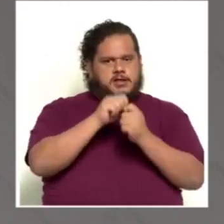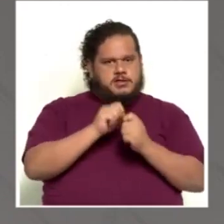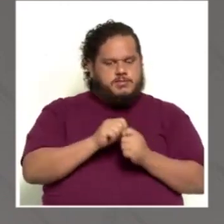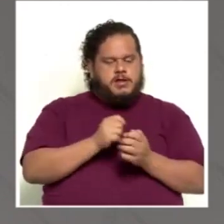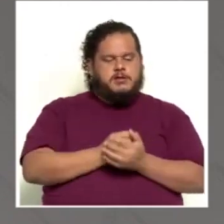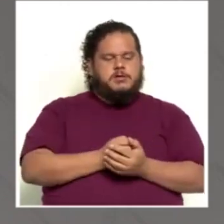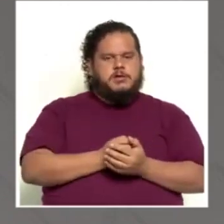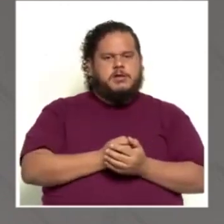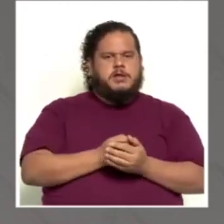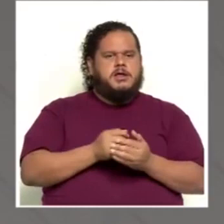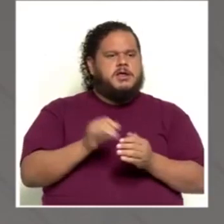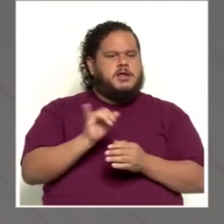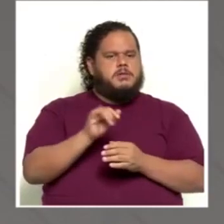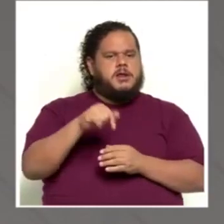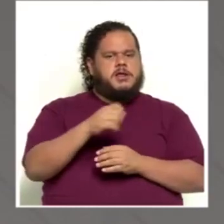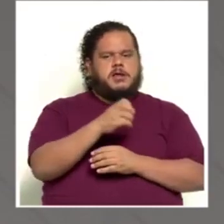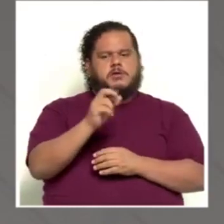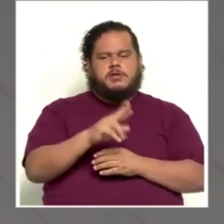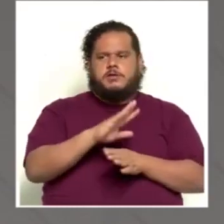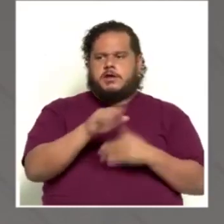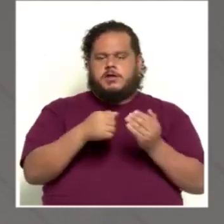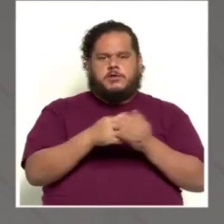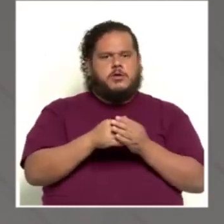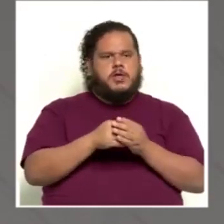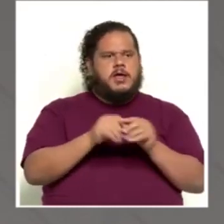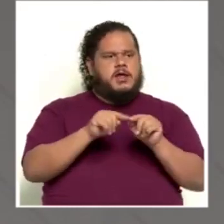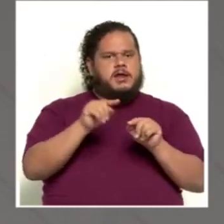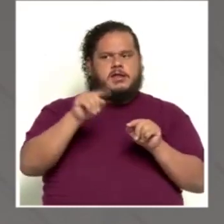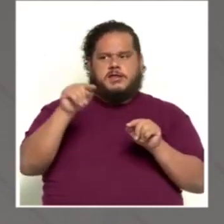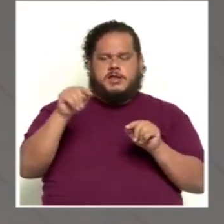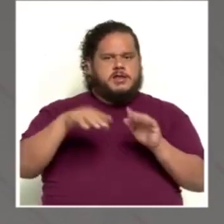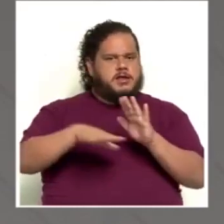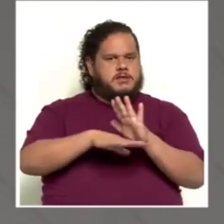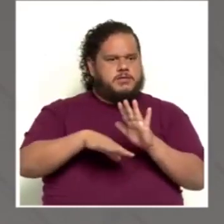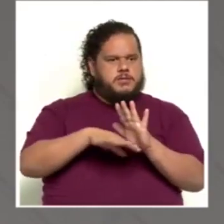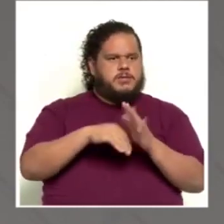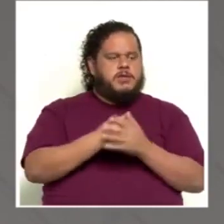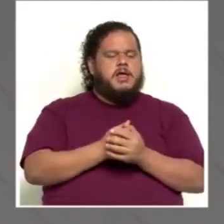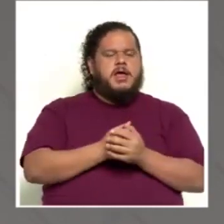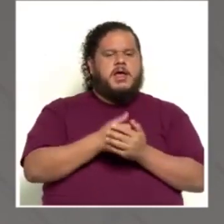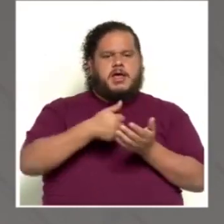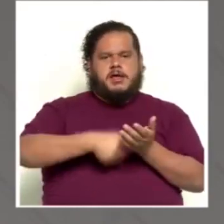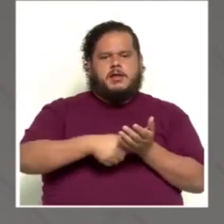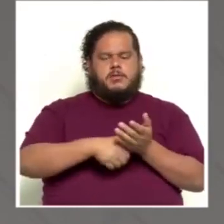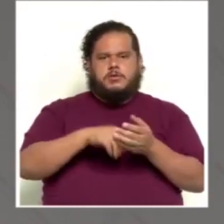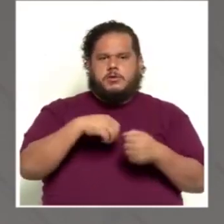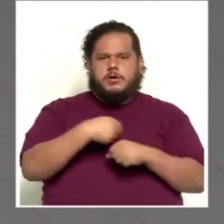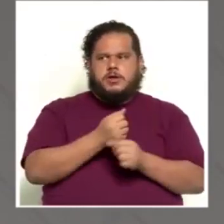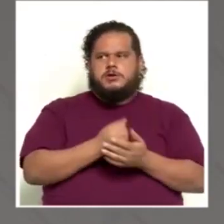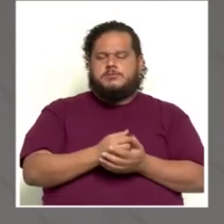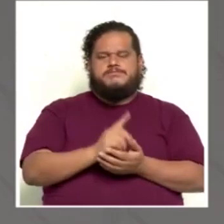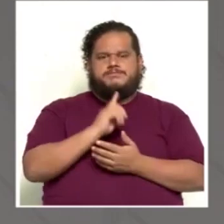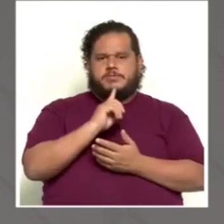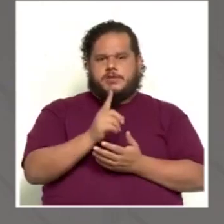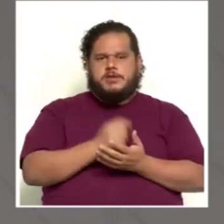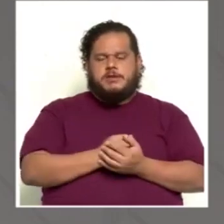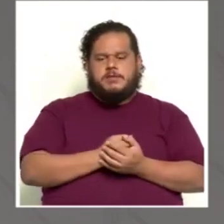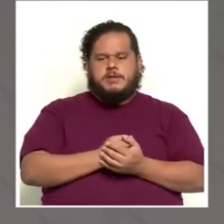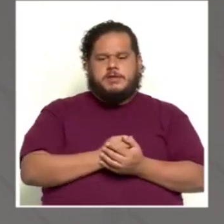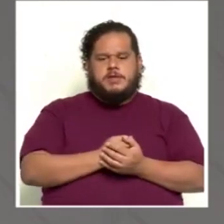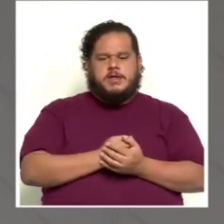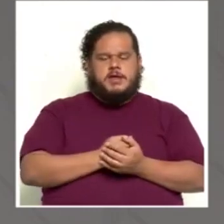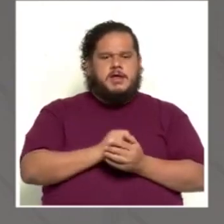que, como en Costa Rica toda la estadística se fundamenta en el voto válidamente emitido, ciertamente